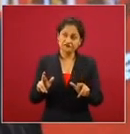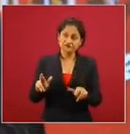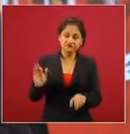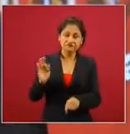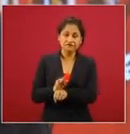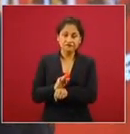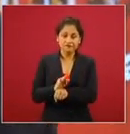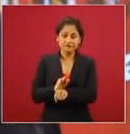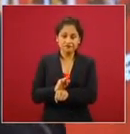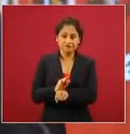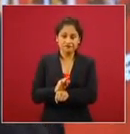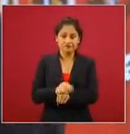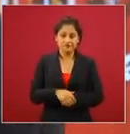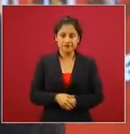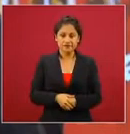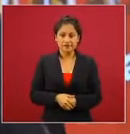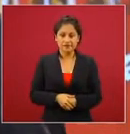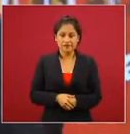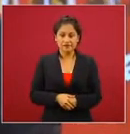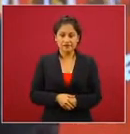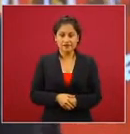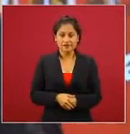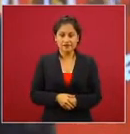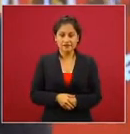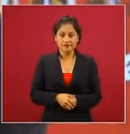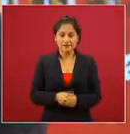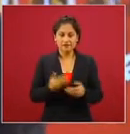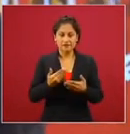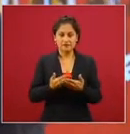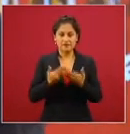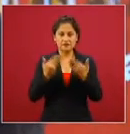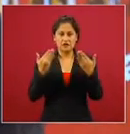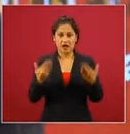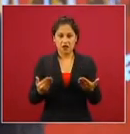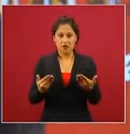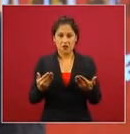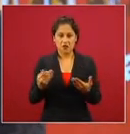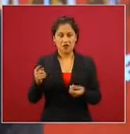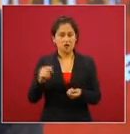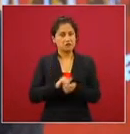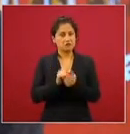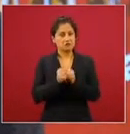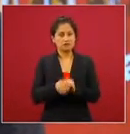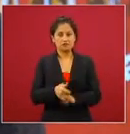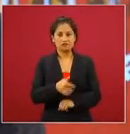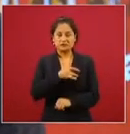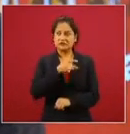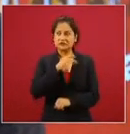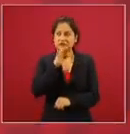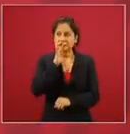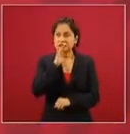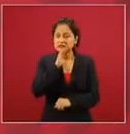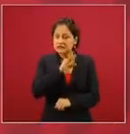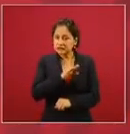y se sienten mal. No todos estoy hablando,